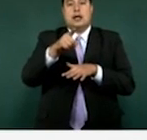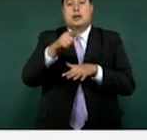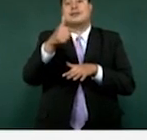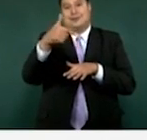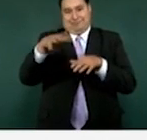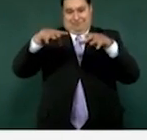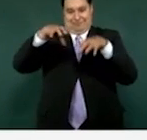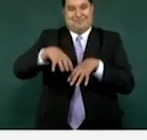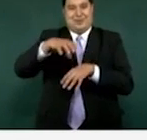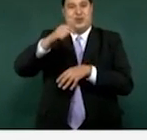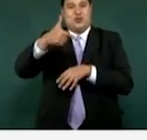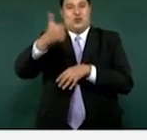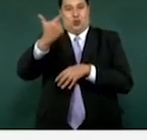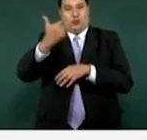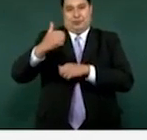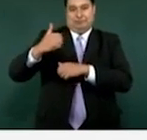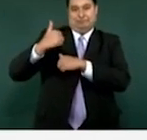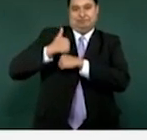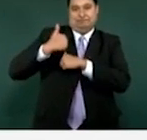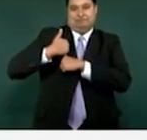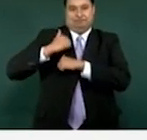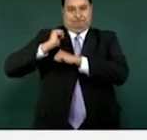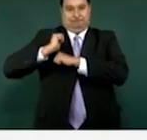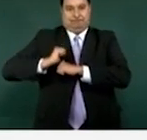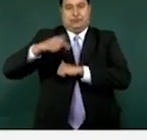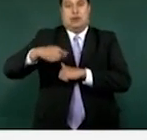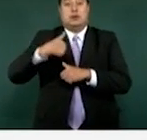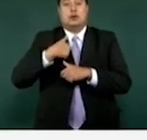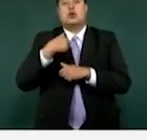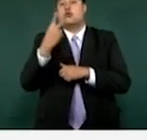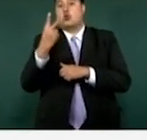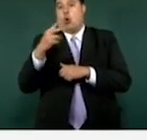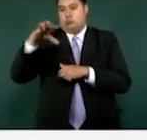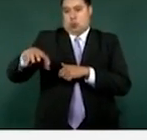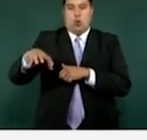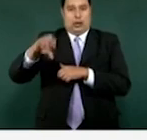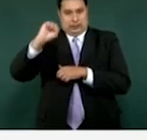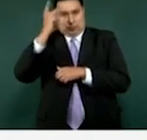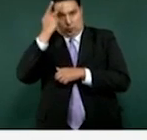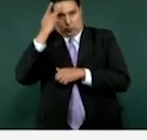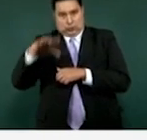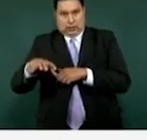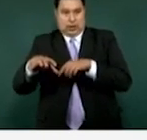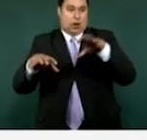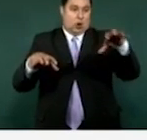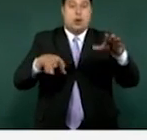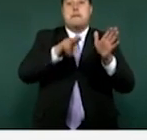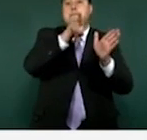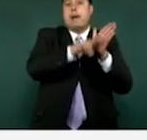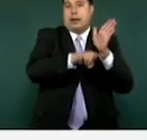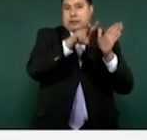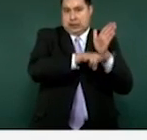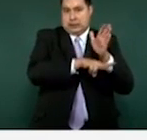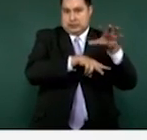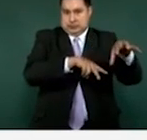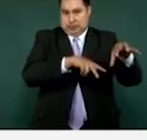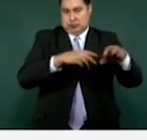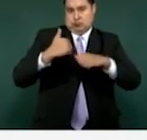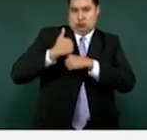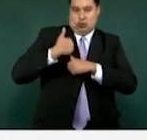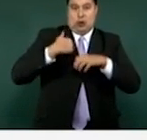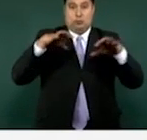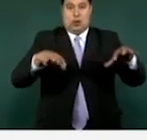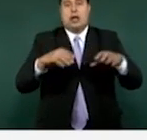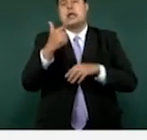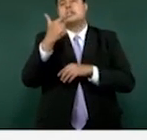zona militar, se encuentran 2 batallones, uno en San Luis Potosí y otro en Ciudad Valles. En total